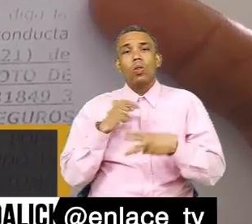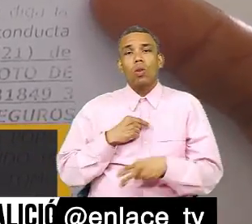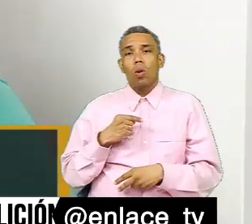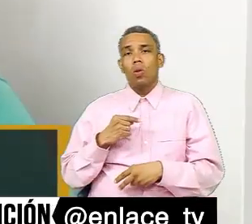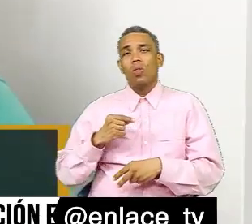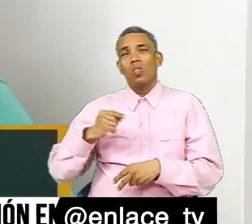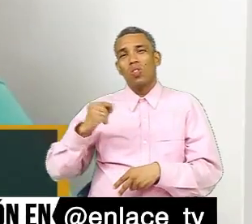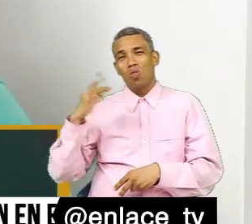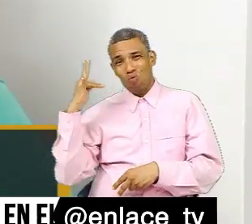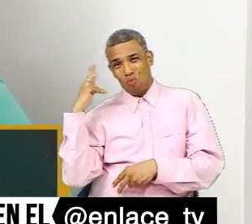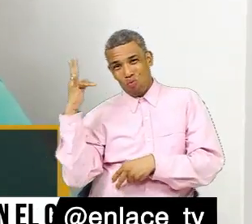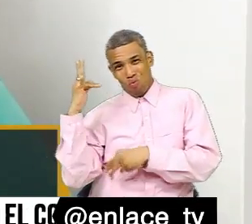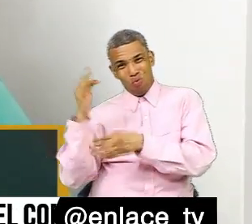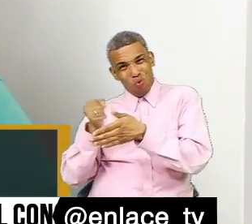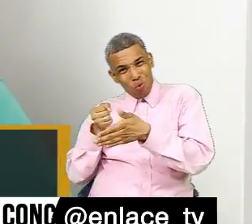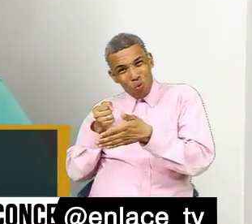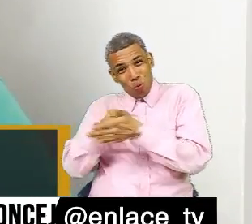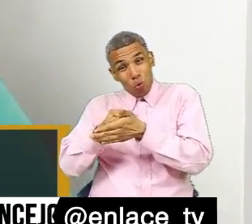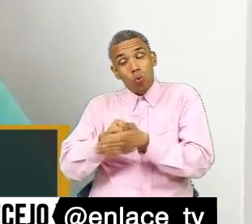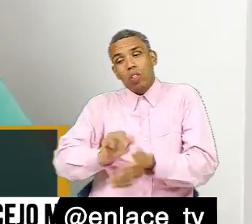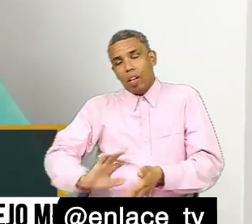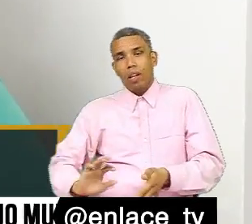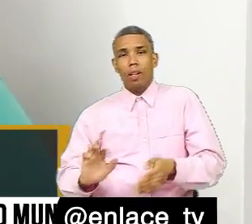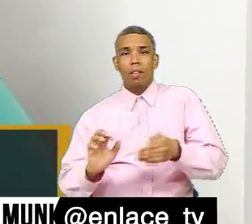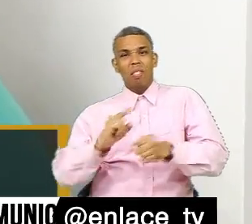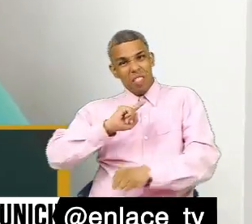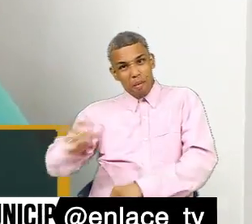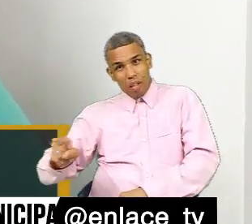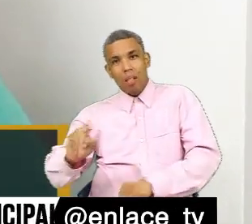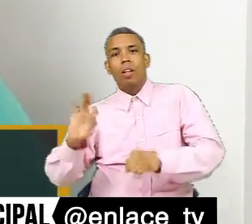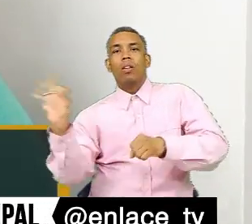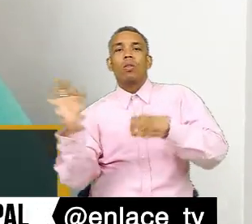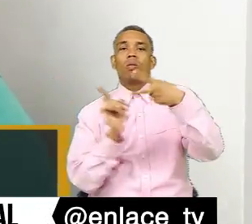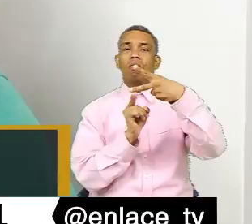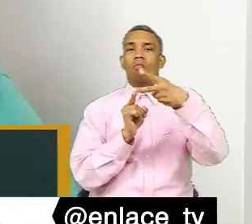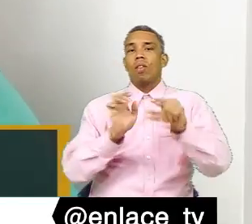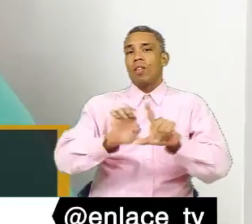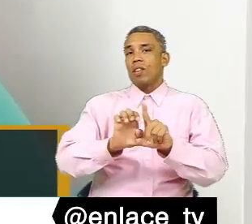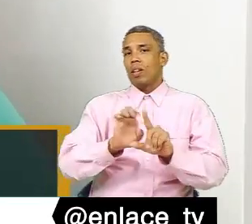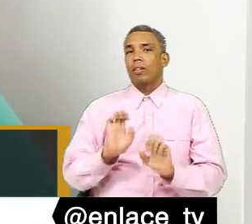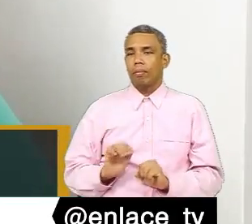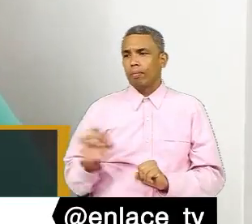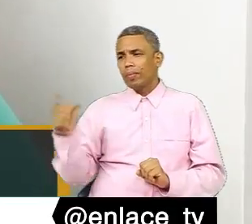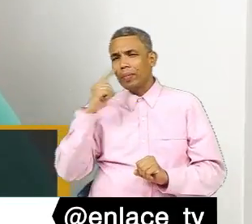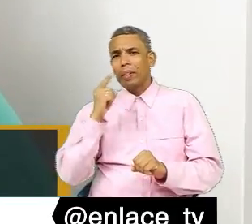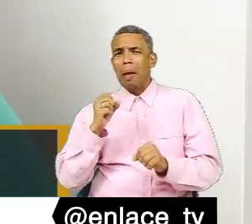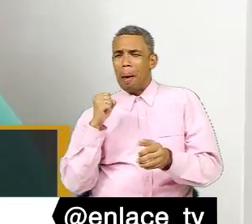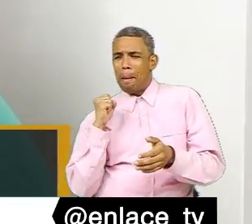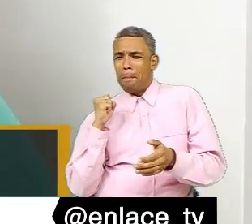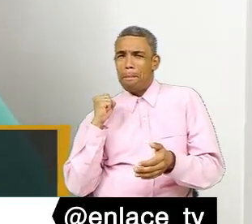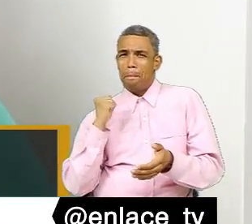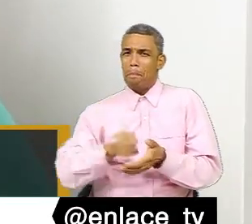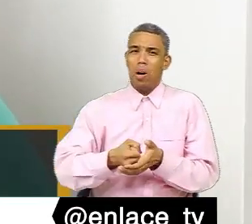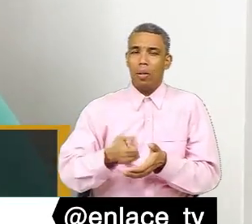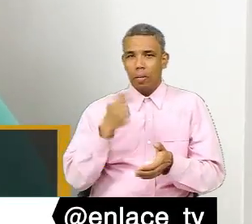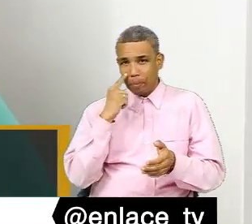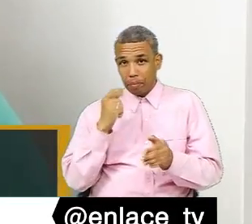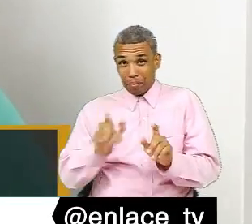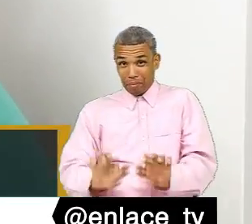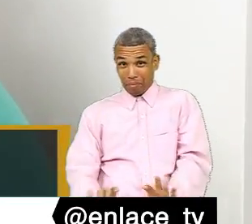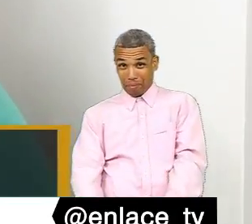sus fracturas. Él se accidentó en la parte de ¿cómo es que llama? El huesito de acá, de la parte de la rodilla